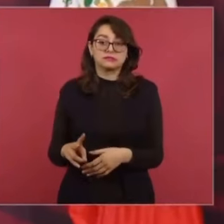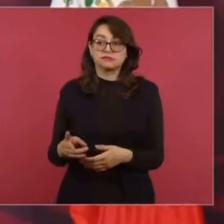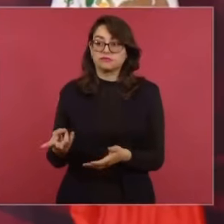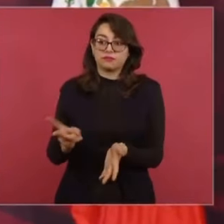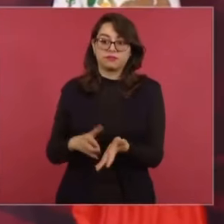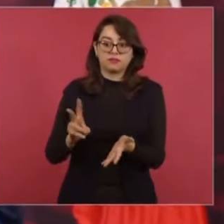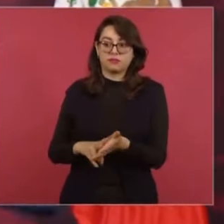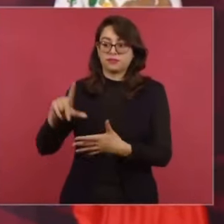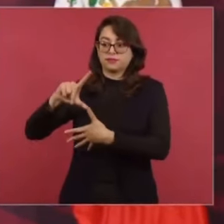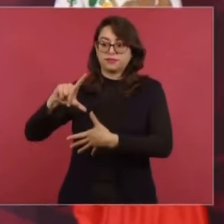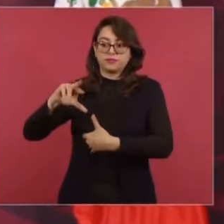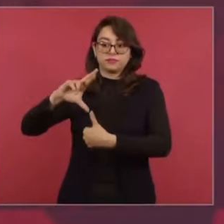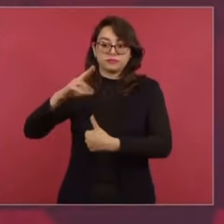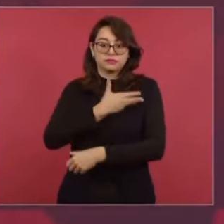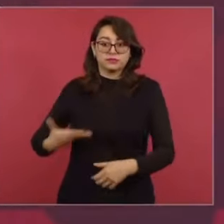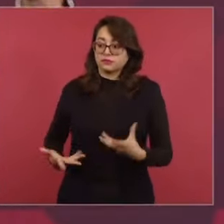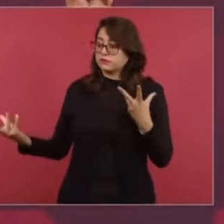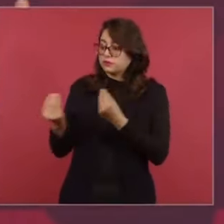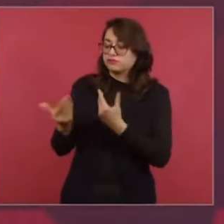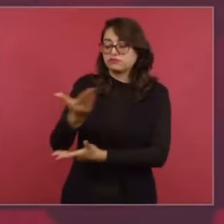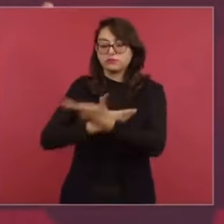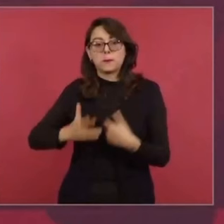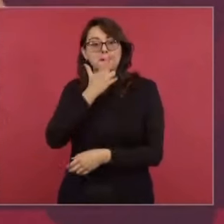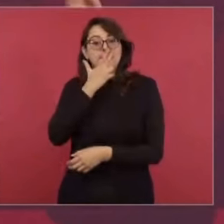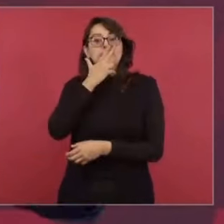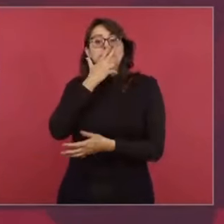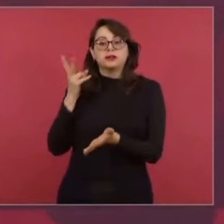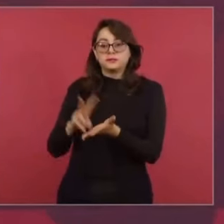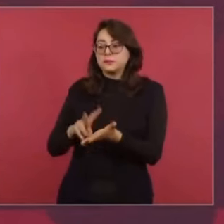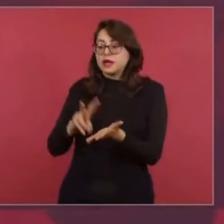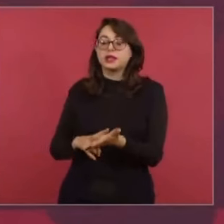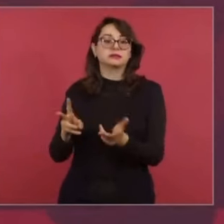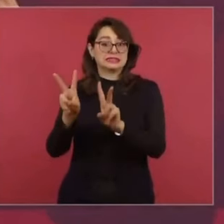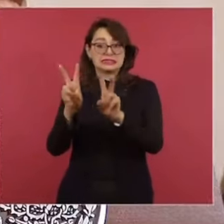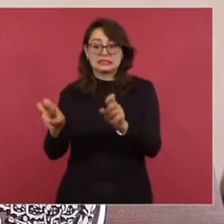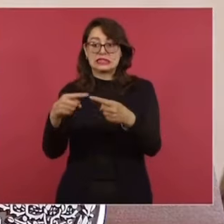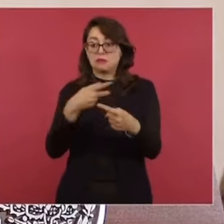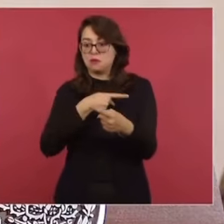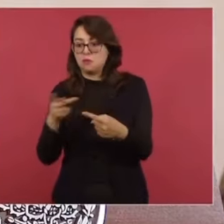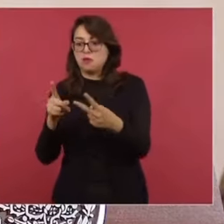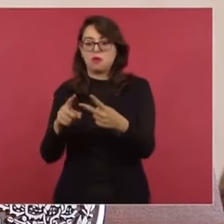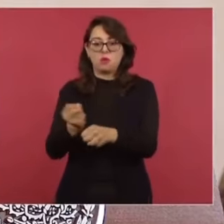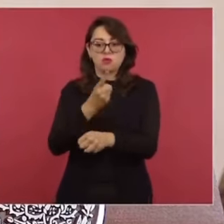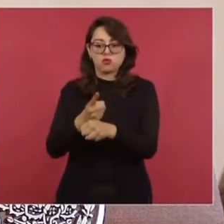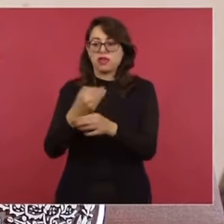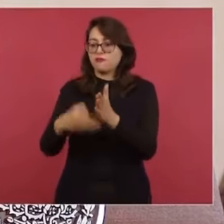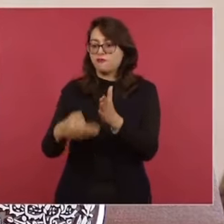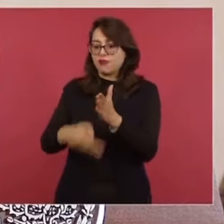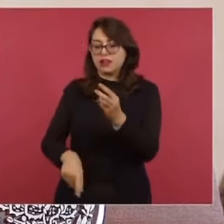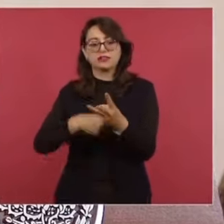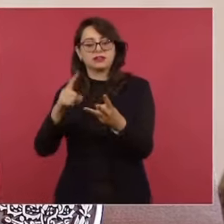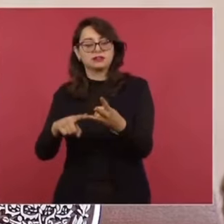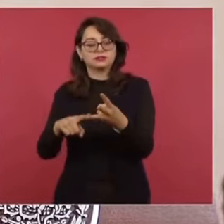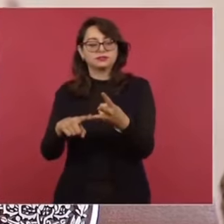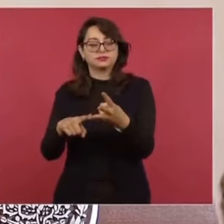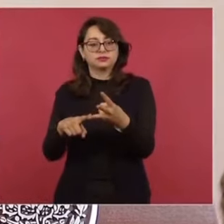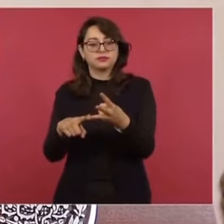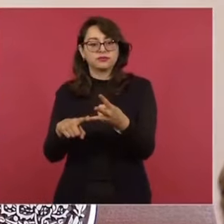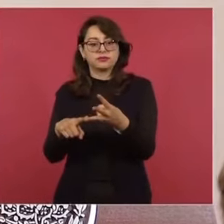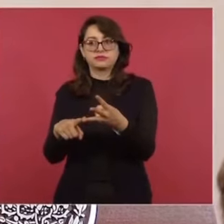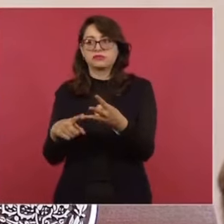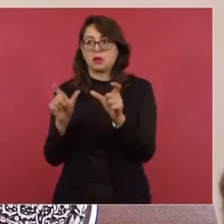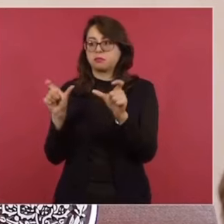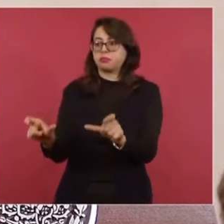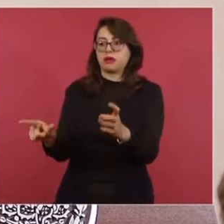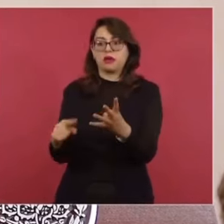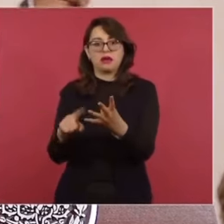fructífero, porque por pobreza, por falta de oportunidades, por estas medidas de